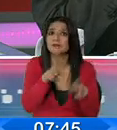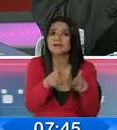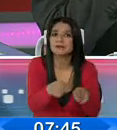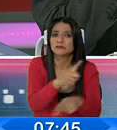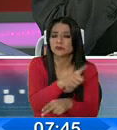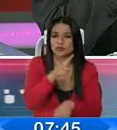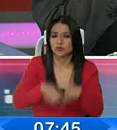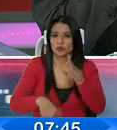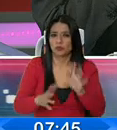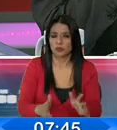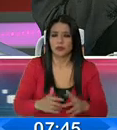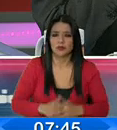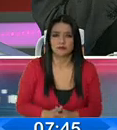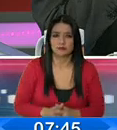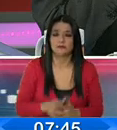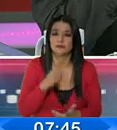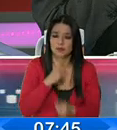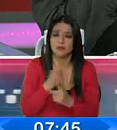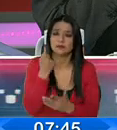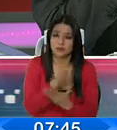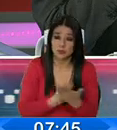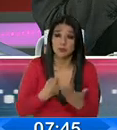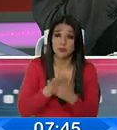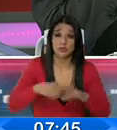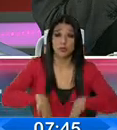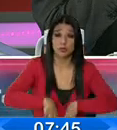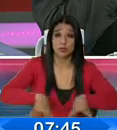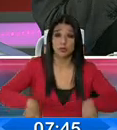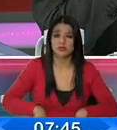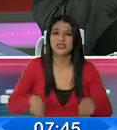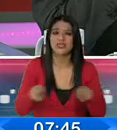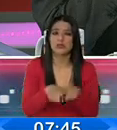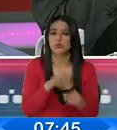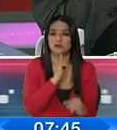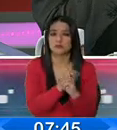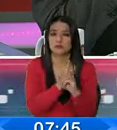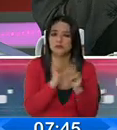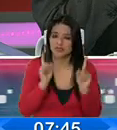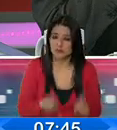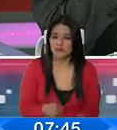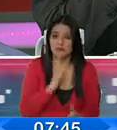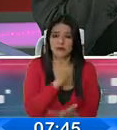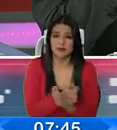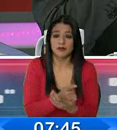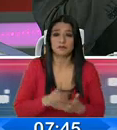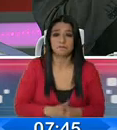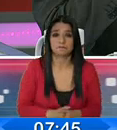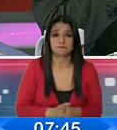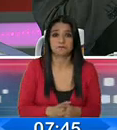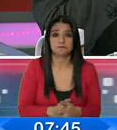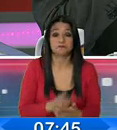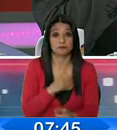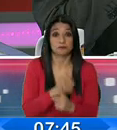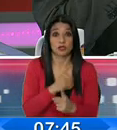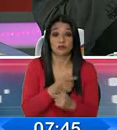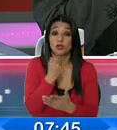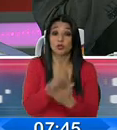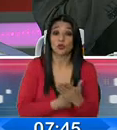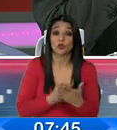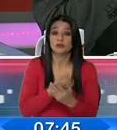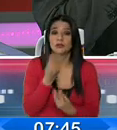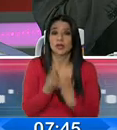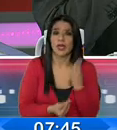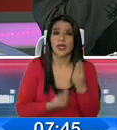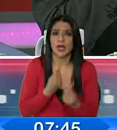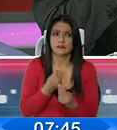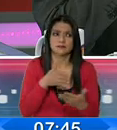que institucionalizar la lucha anticorrupción, no desinstitucionalizarla. Y para institucionalizar esa lucha, ese